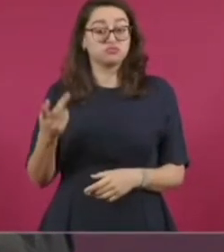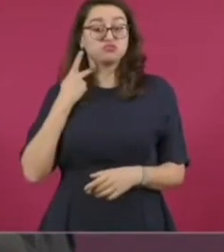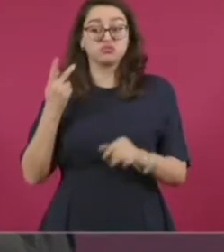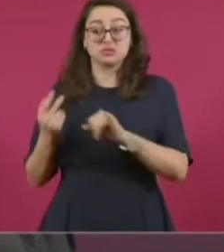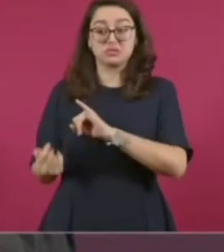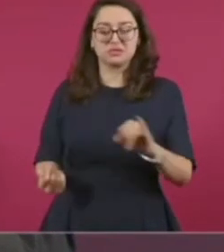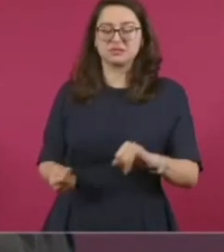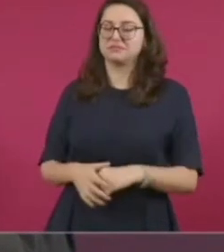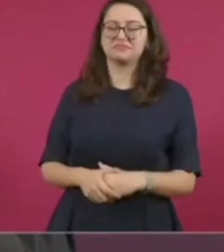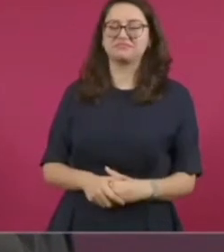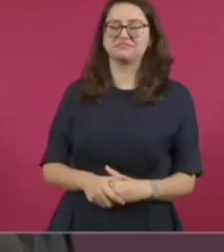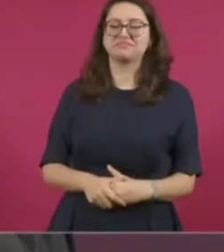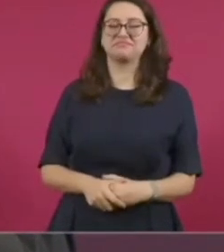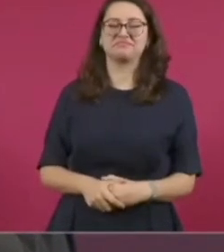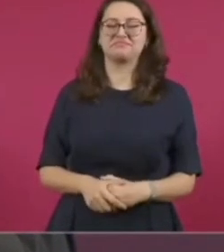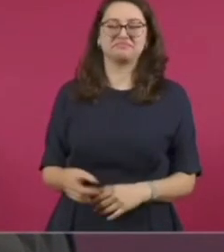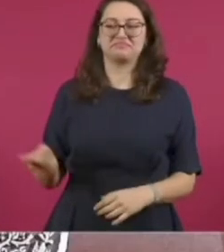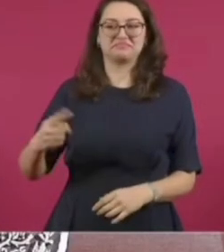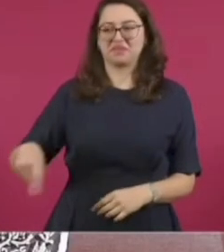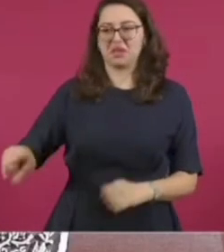son conservadores.